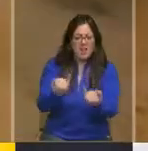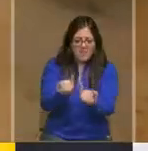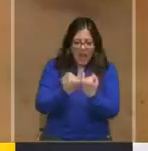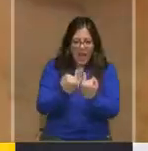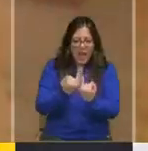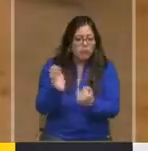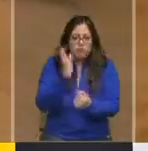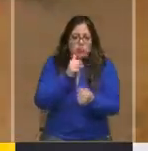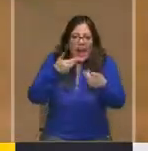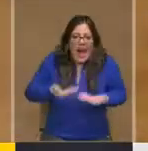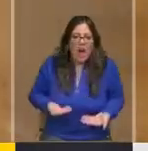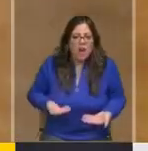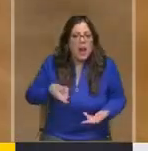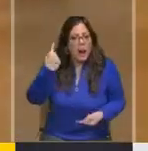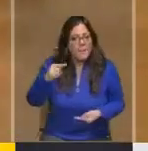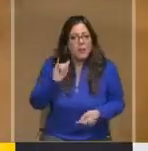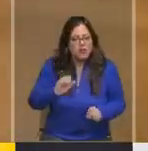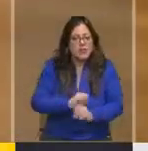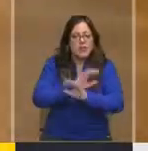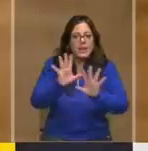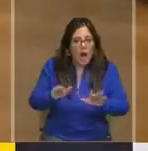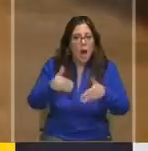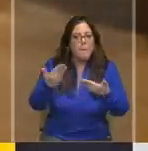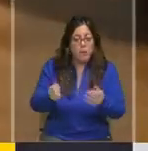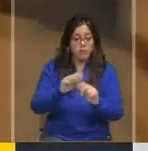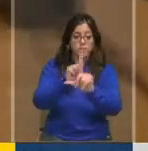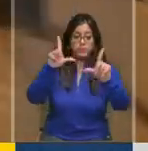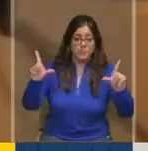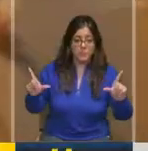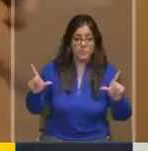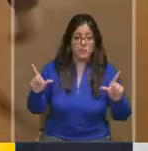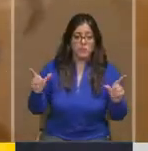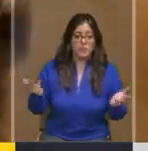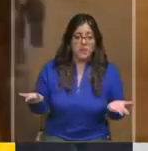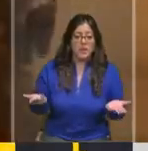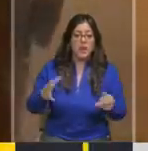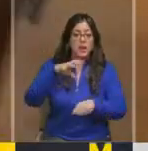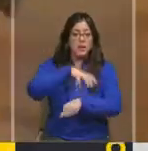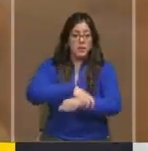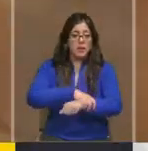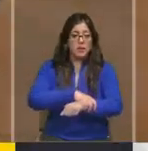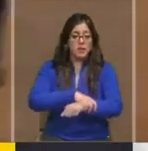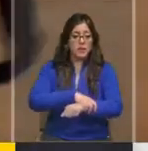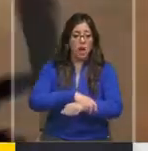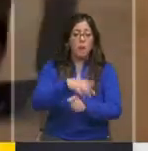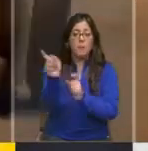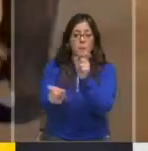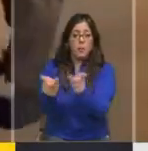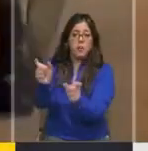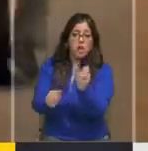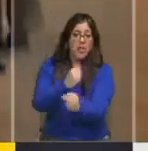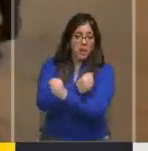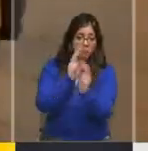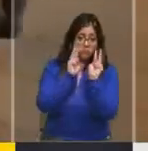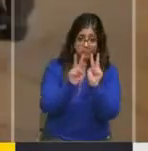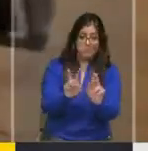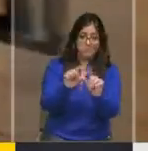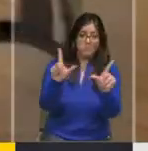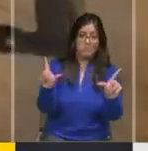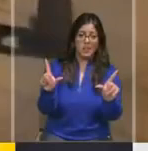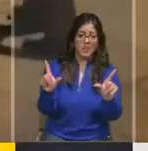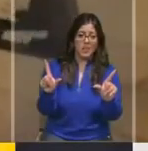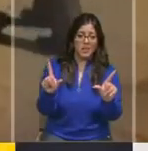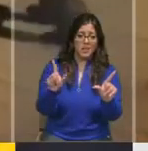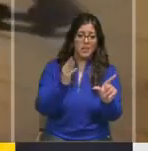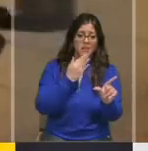en este momento. Lo que sí está claro, y por eso lo ponemos en pantalla, es que la detención fue llevada a cabo por Carabineros, lo están viendo ustedes en imágenes, indicando además